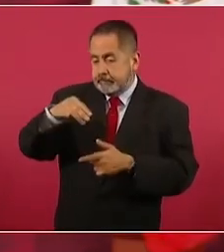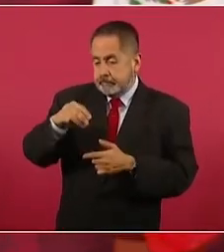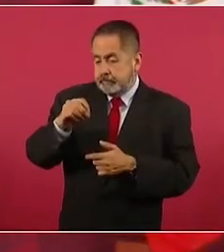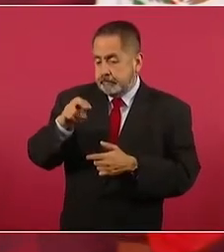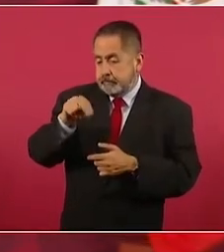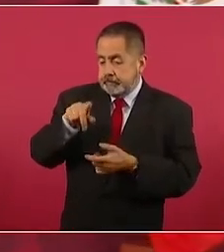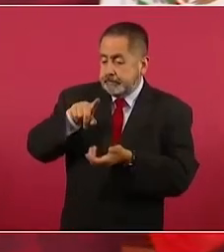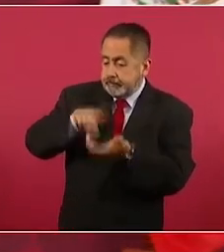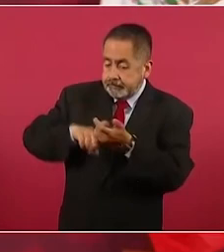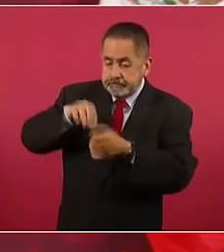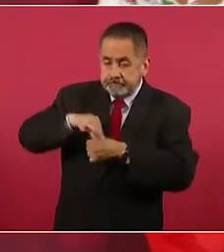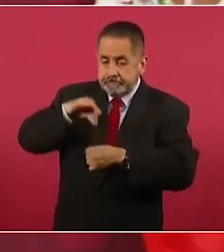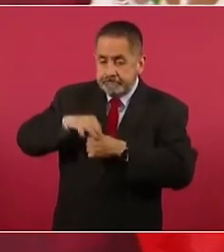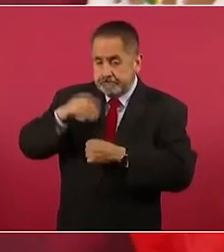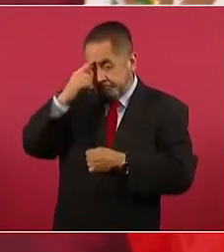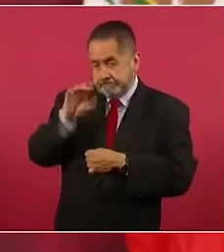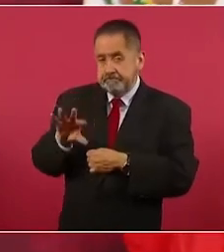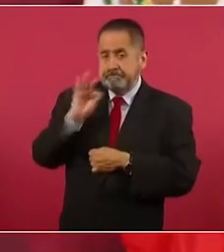además,